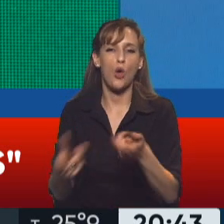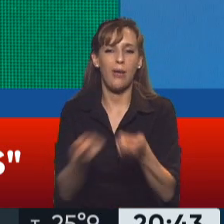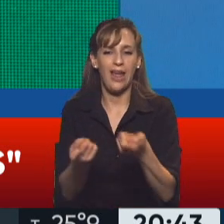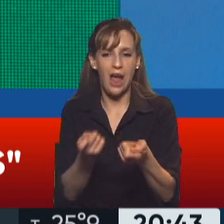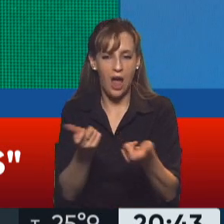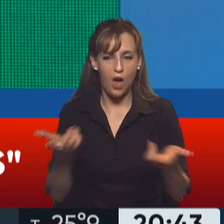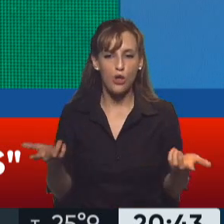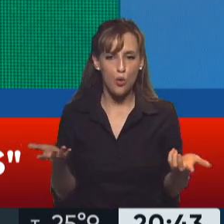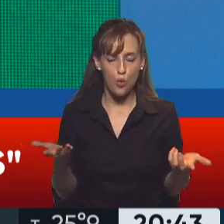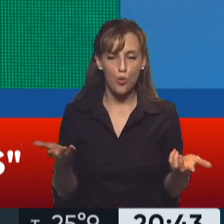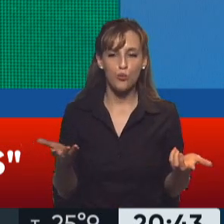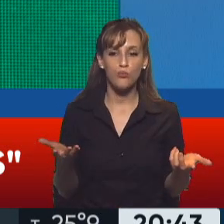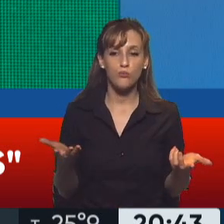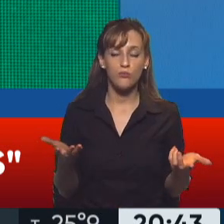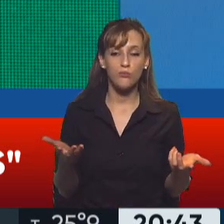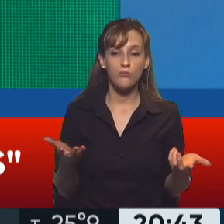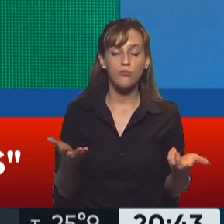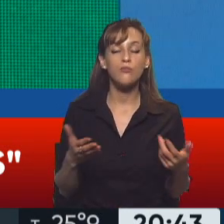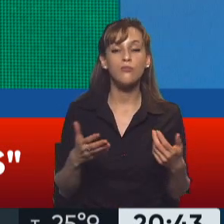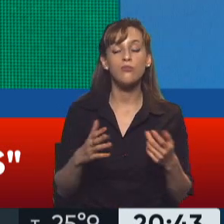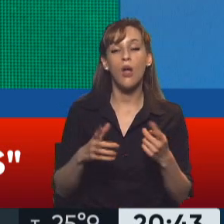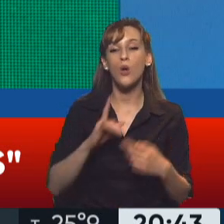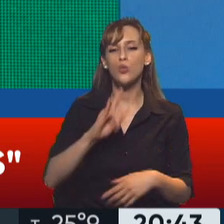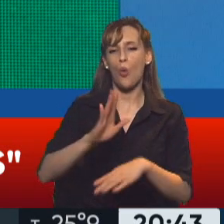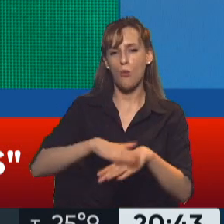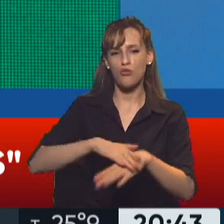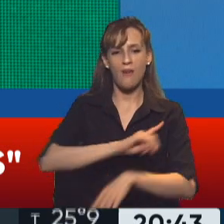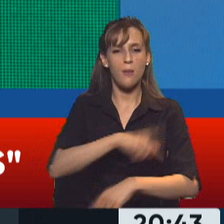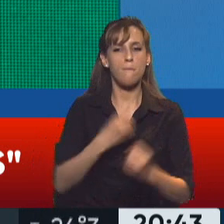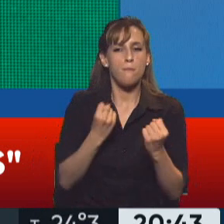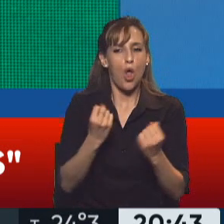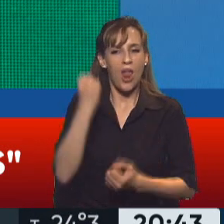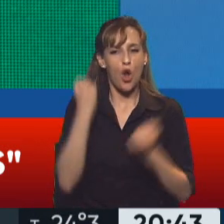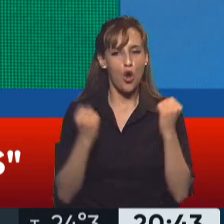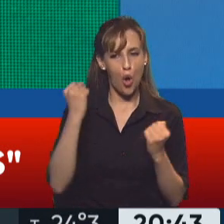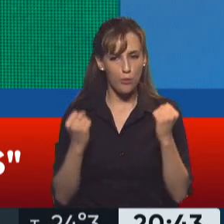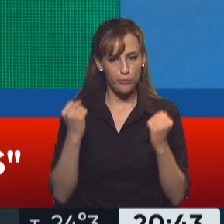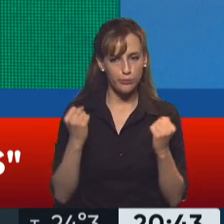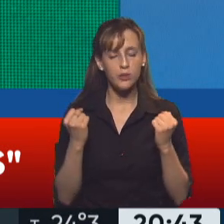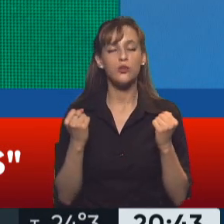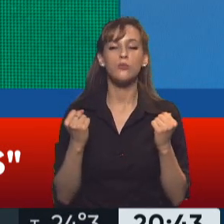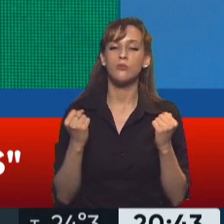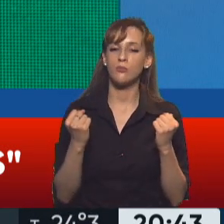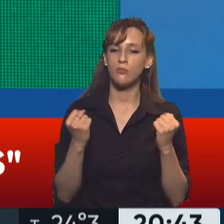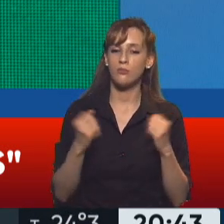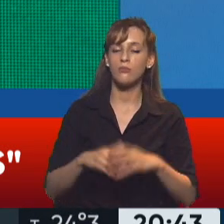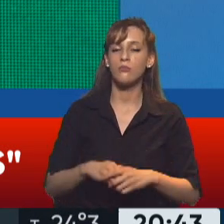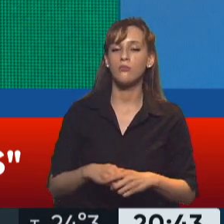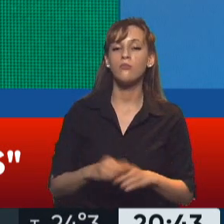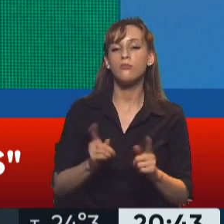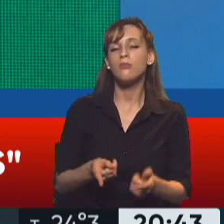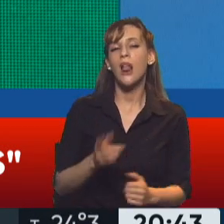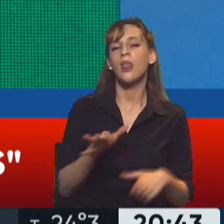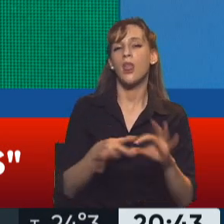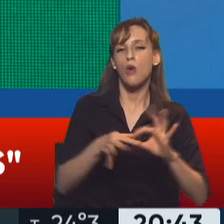manejadas por quien tiene el poder económico y sustraídas a la democracia, al poder